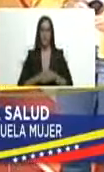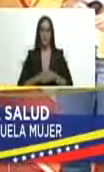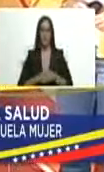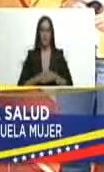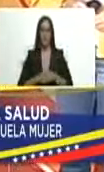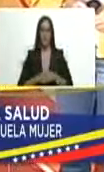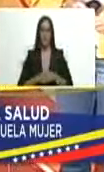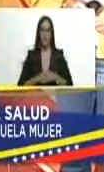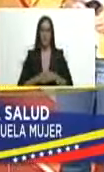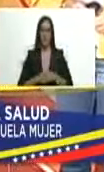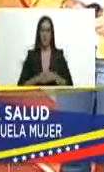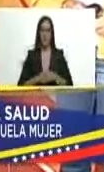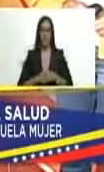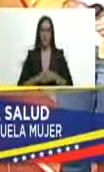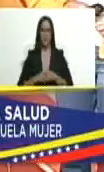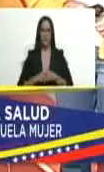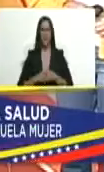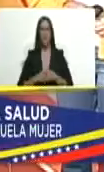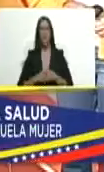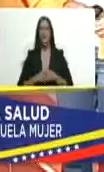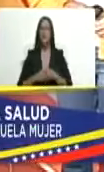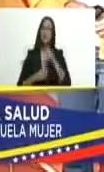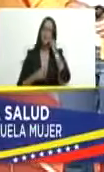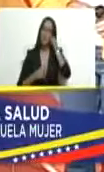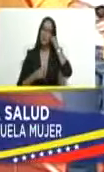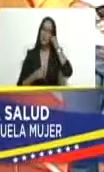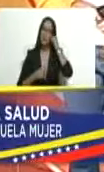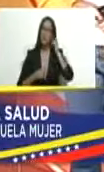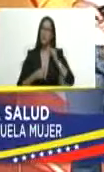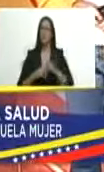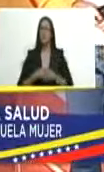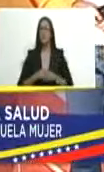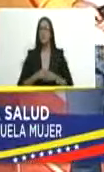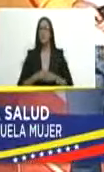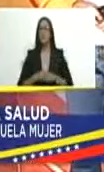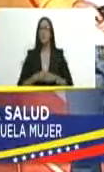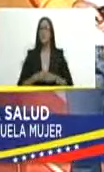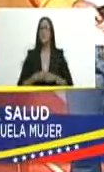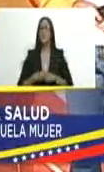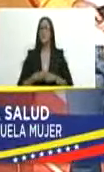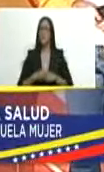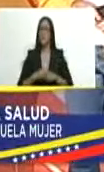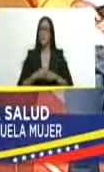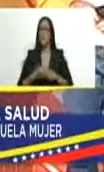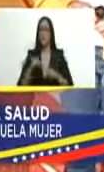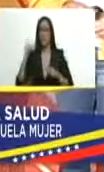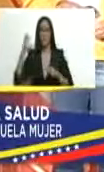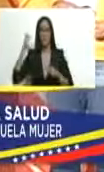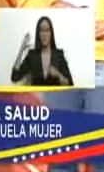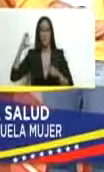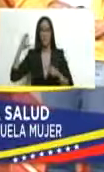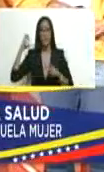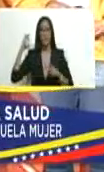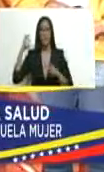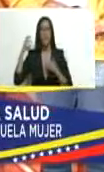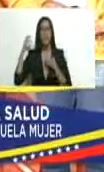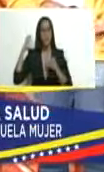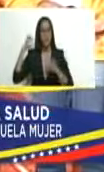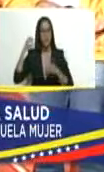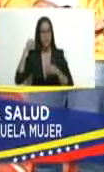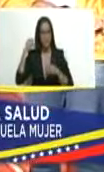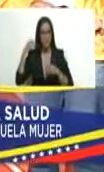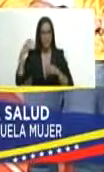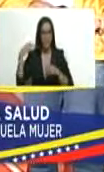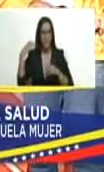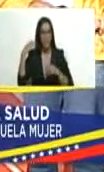trabajo, disciplina, honestidad, éxito. Y yo les entrego a ustedes, muchachas, les